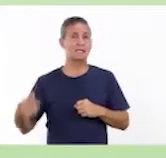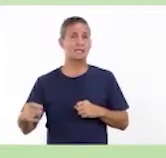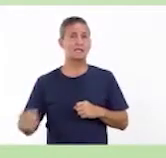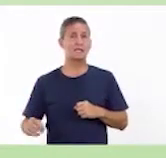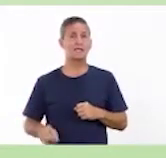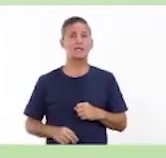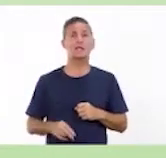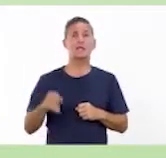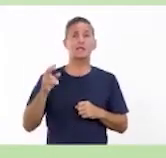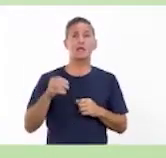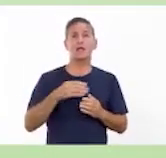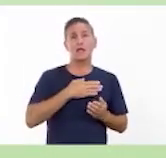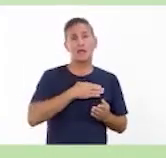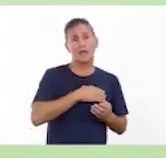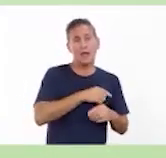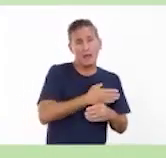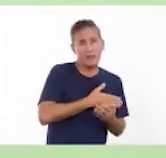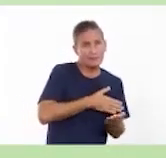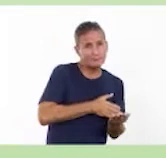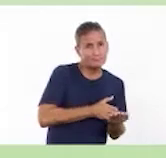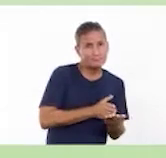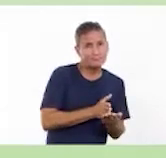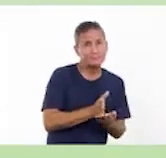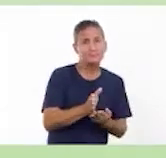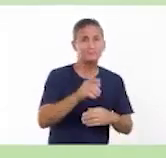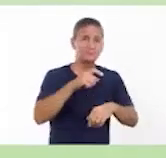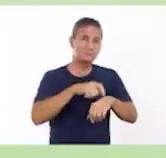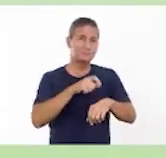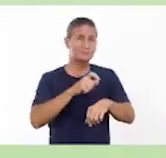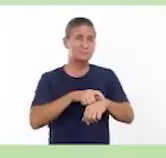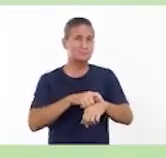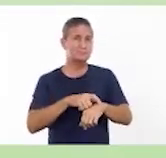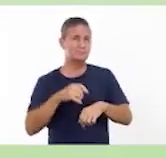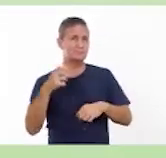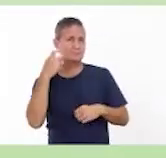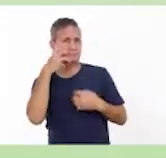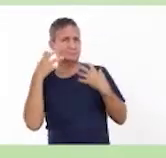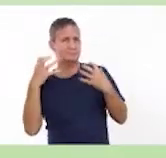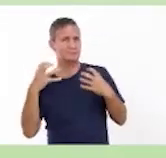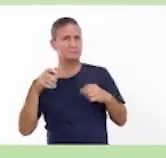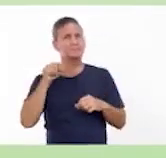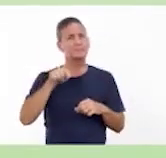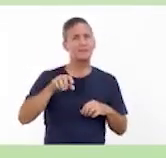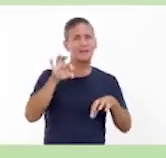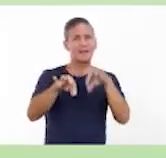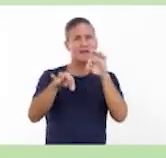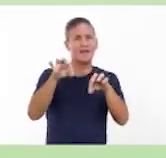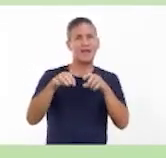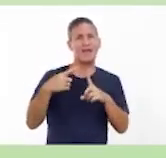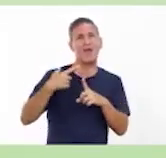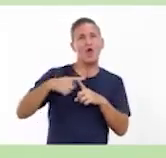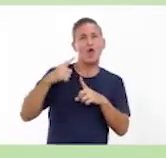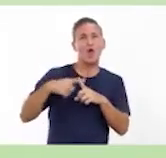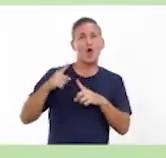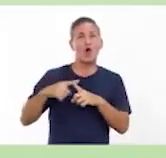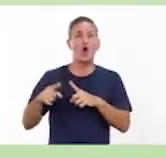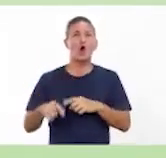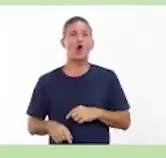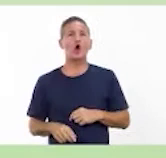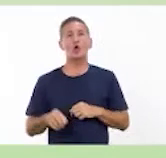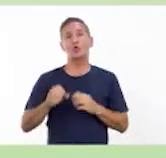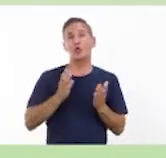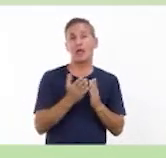ejercicio pasatiempo instructivo. Ahí van también a seleccionar otros proverbios de la